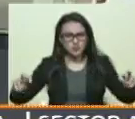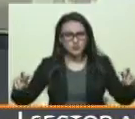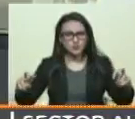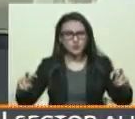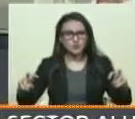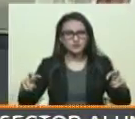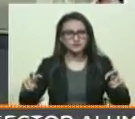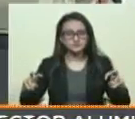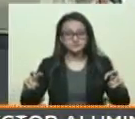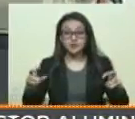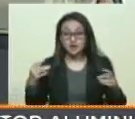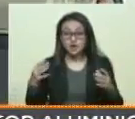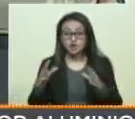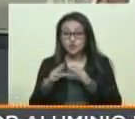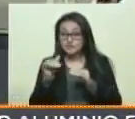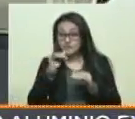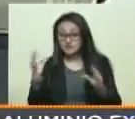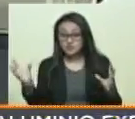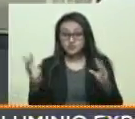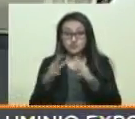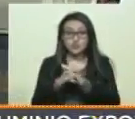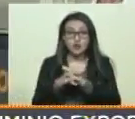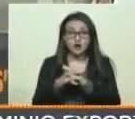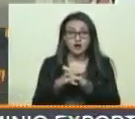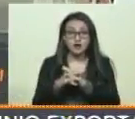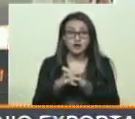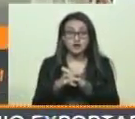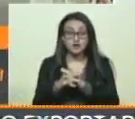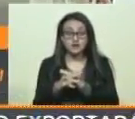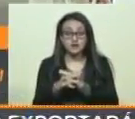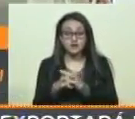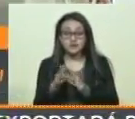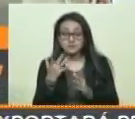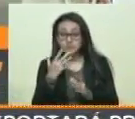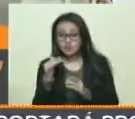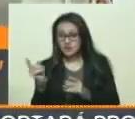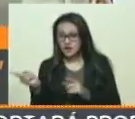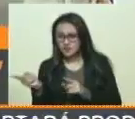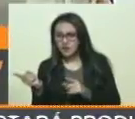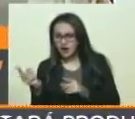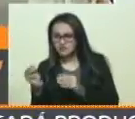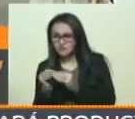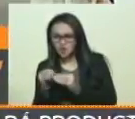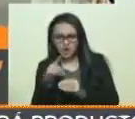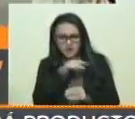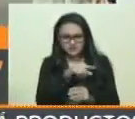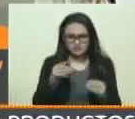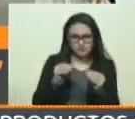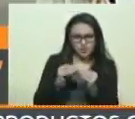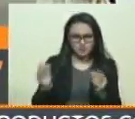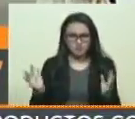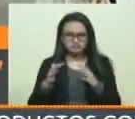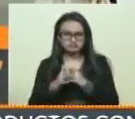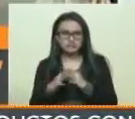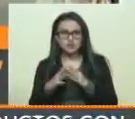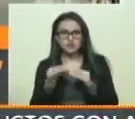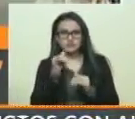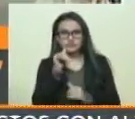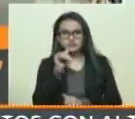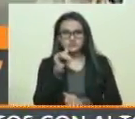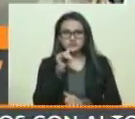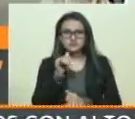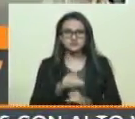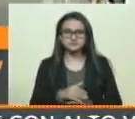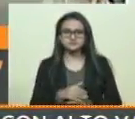permita cruzar la información y ver si algunos casos se relacionan con otros. Para nosotros es fundamental. También hemos creado